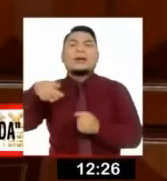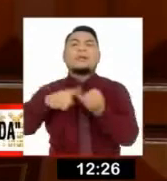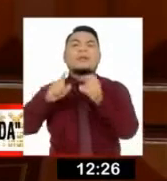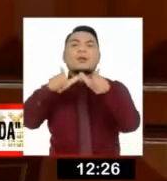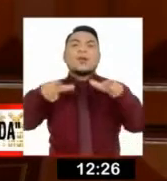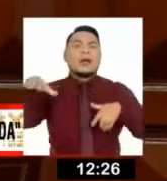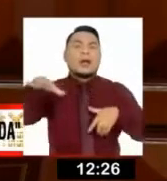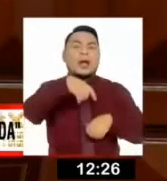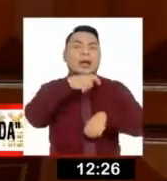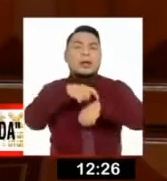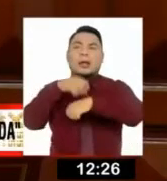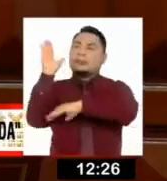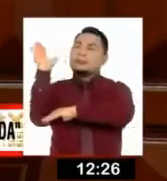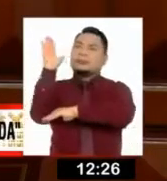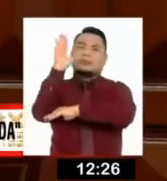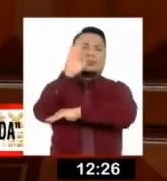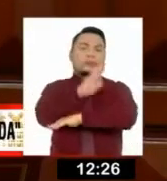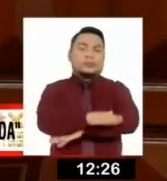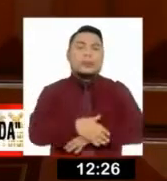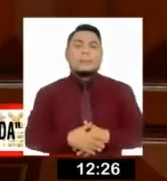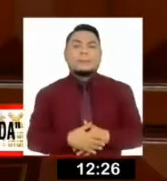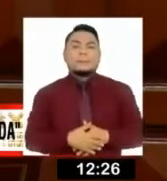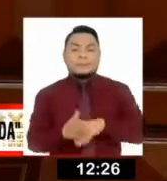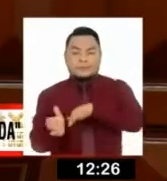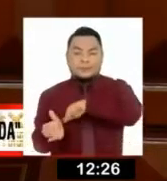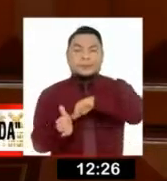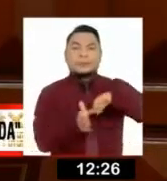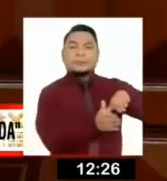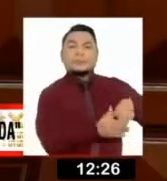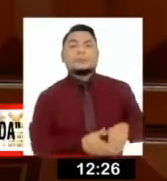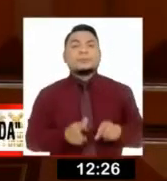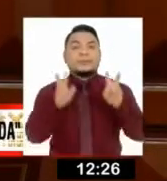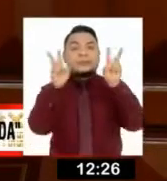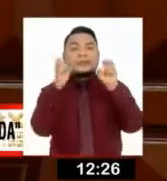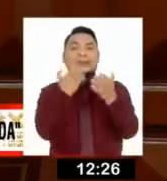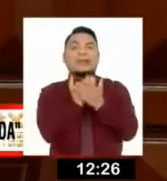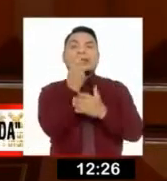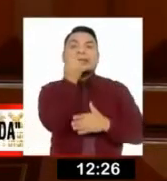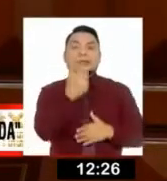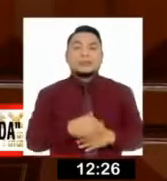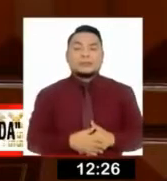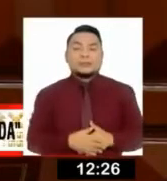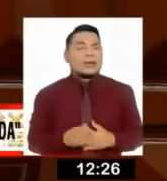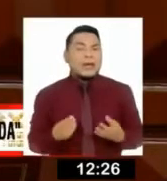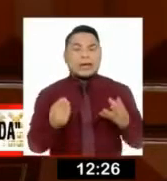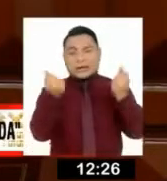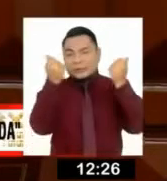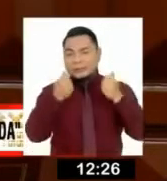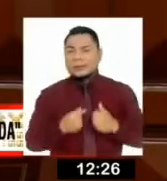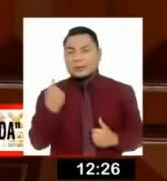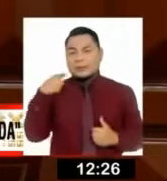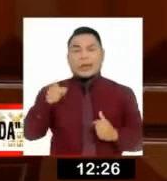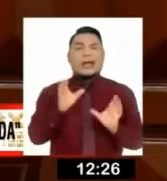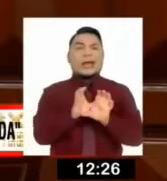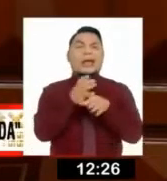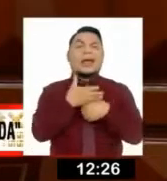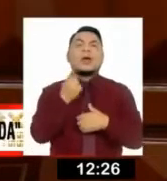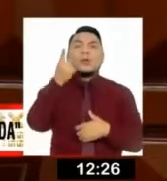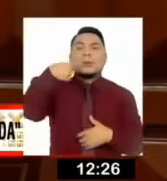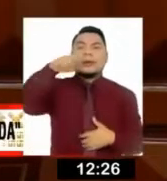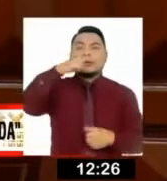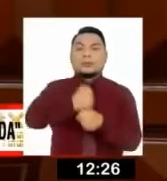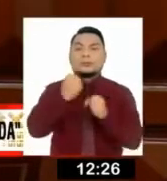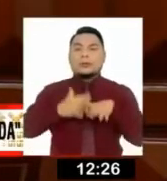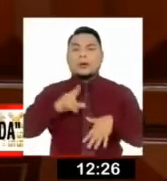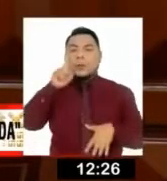horario extendido. En economía, de manera inmediata, para crear 1 millón de empleos en